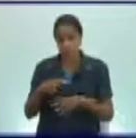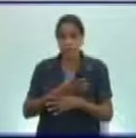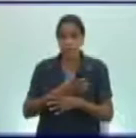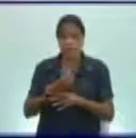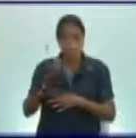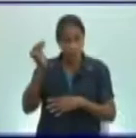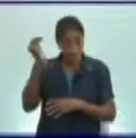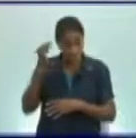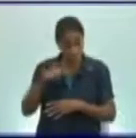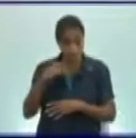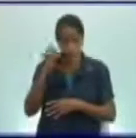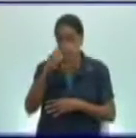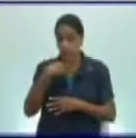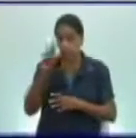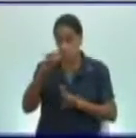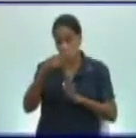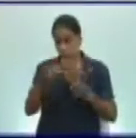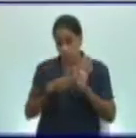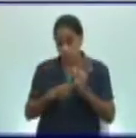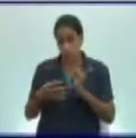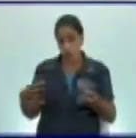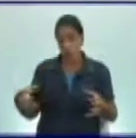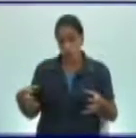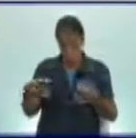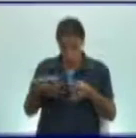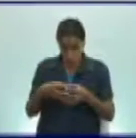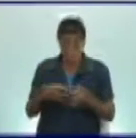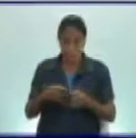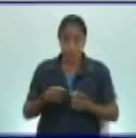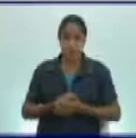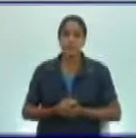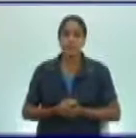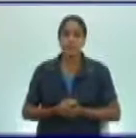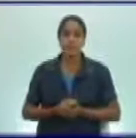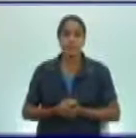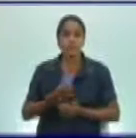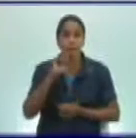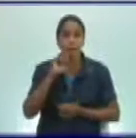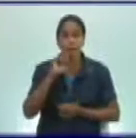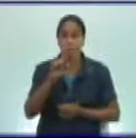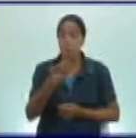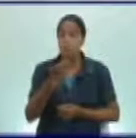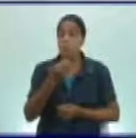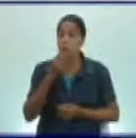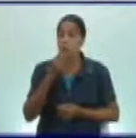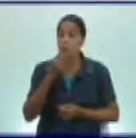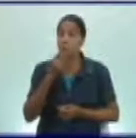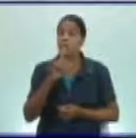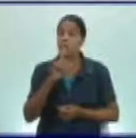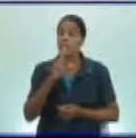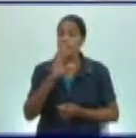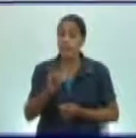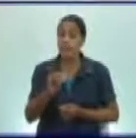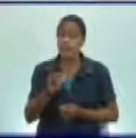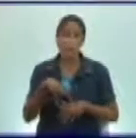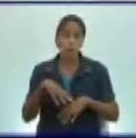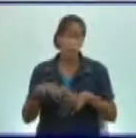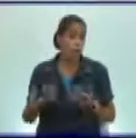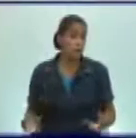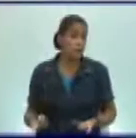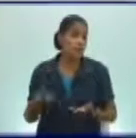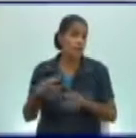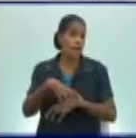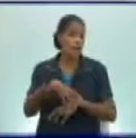a partir de las características un grupo y otro. También podemos plantear cuáles son entonces los